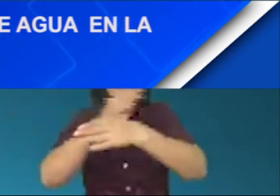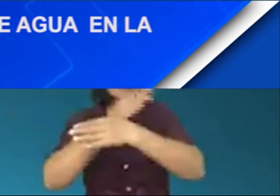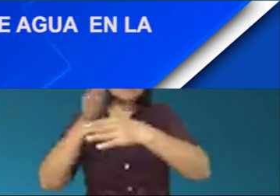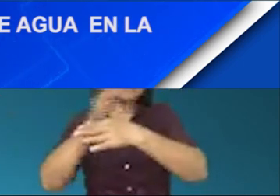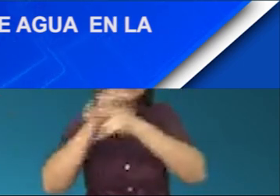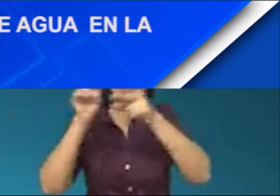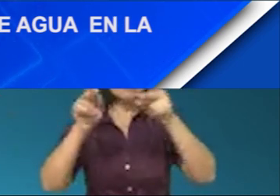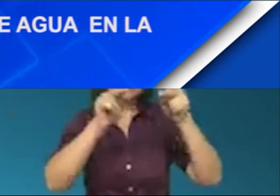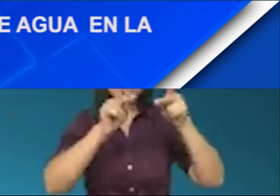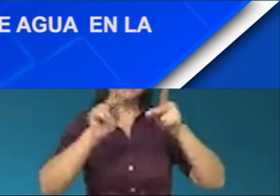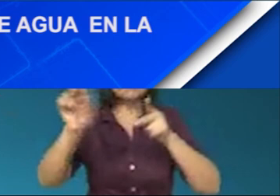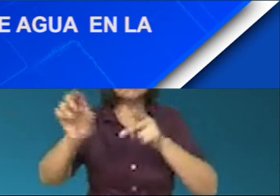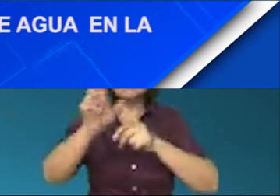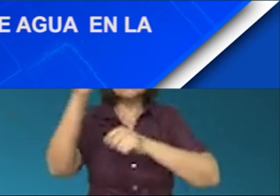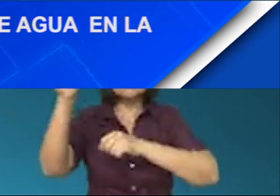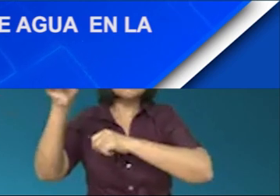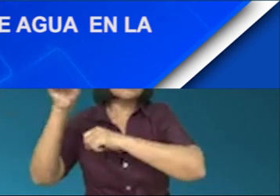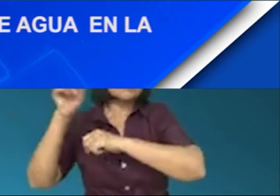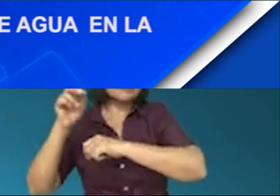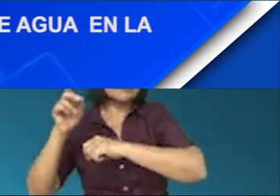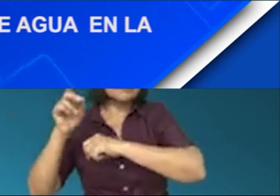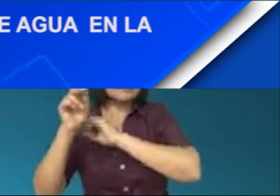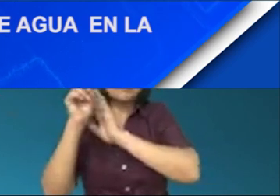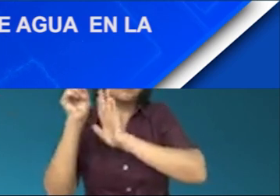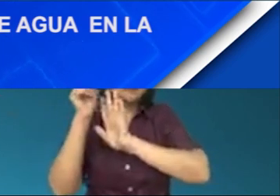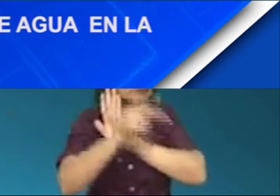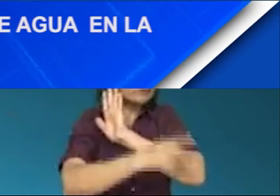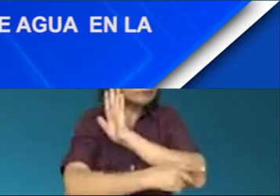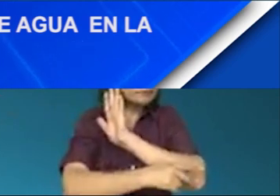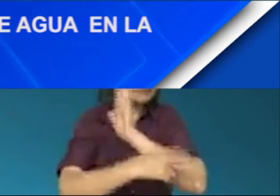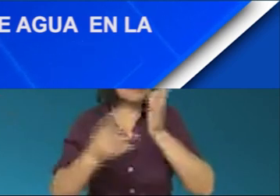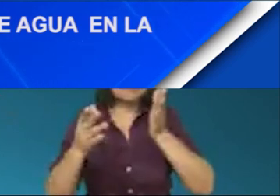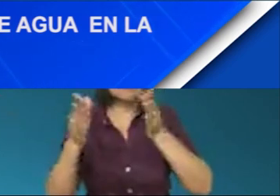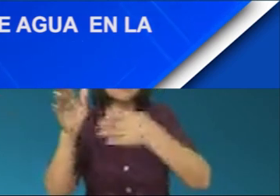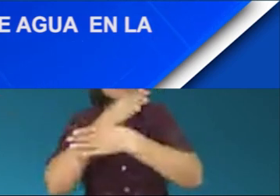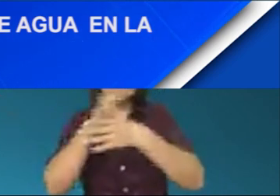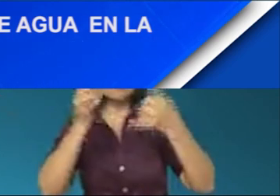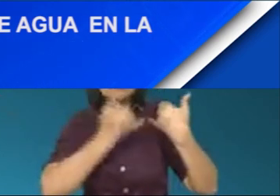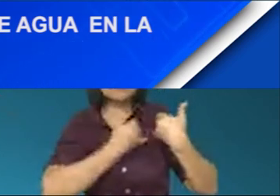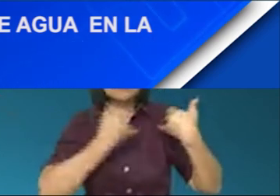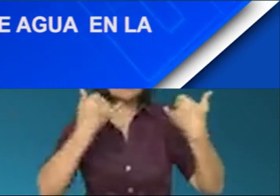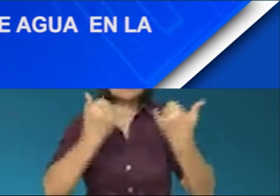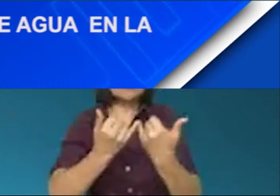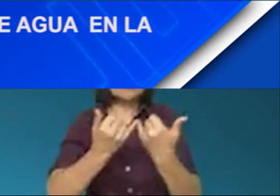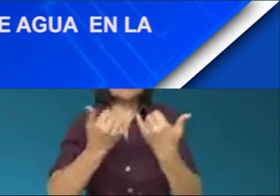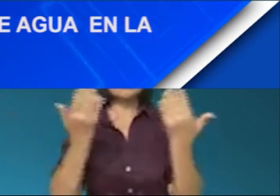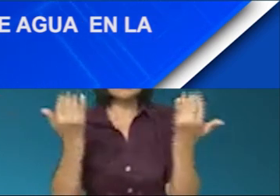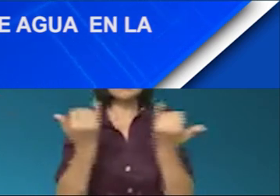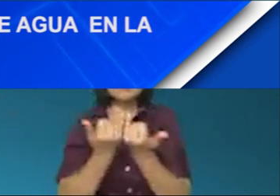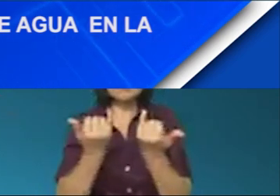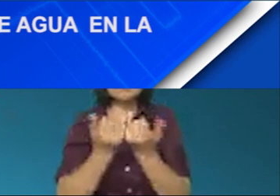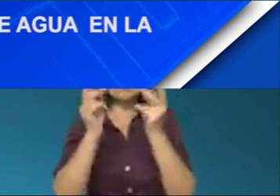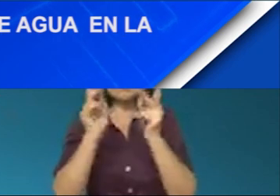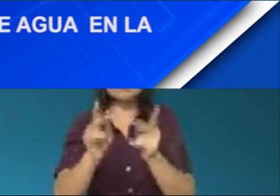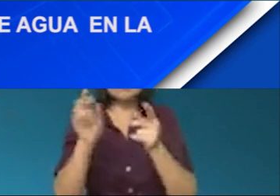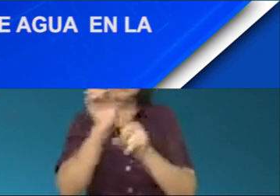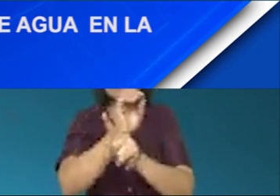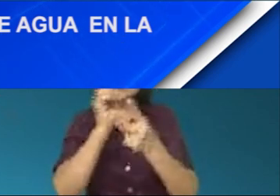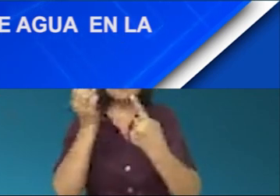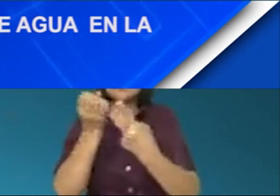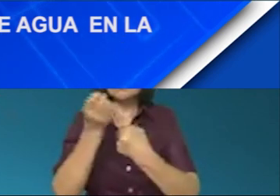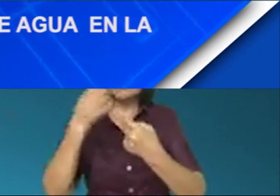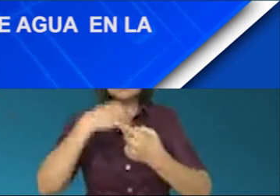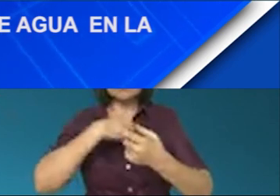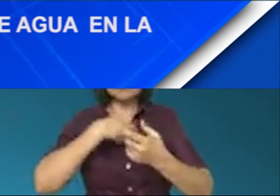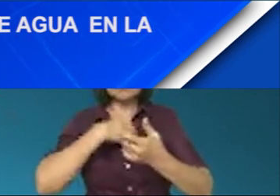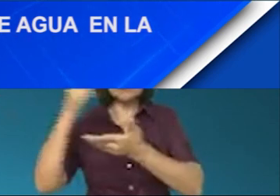a perforar más pozos en León, vamos a construir más tanques en León y así vamos a poder llegar hasta la construcción de, por